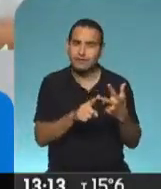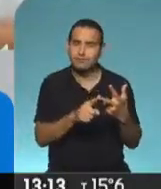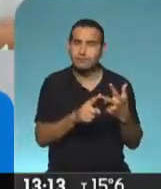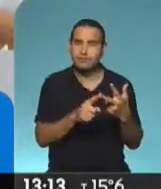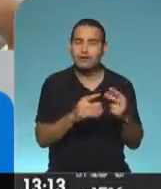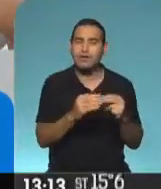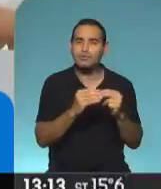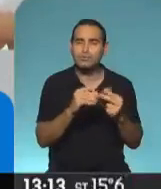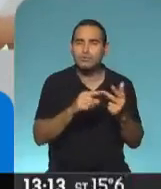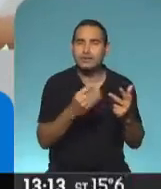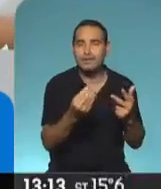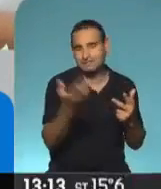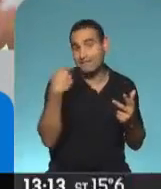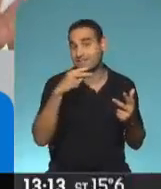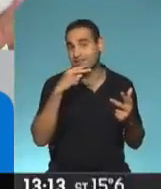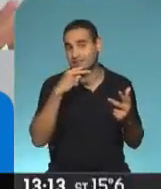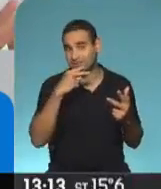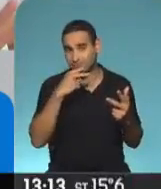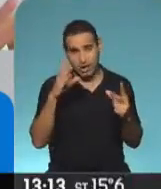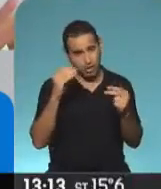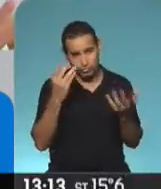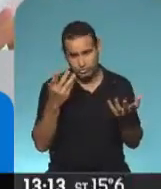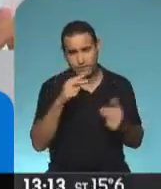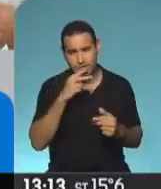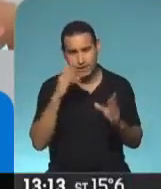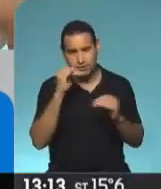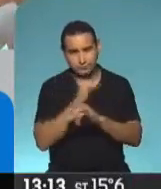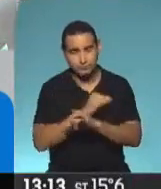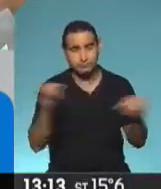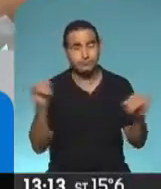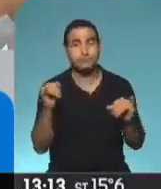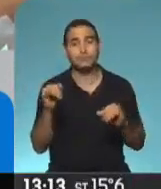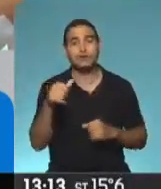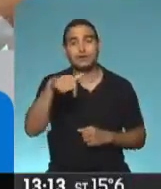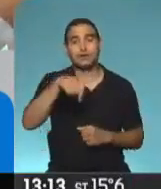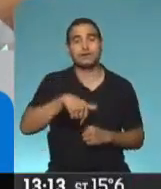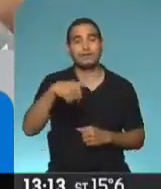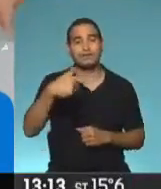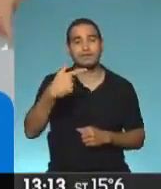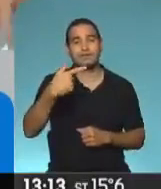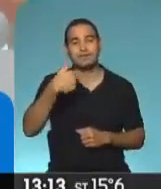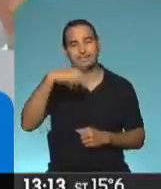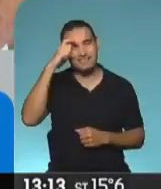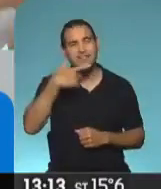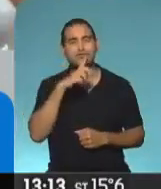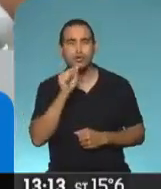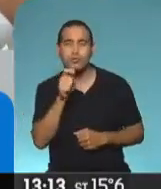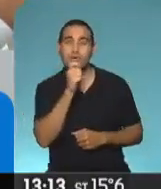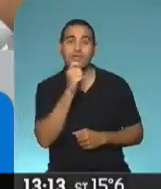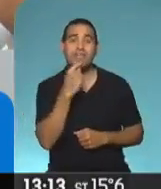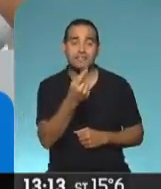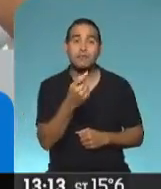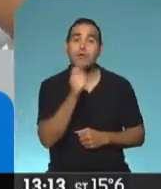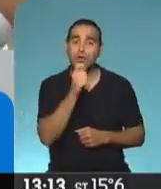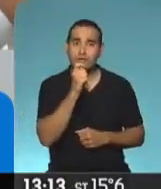causa que conocimos ya el viernes, por la noche del viernes te diría, la reveló acá Néstor Espósito. Varios periodistas dieron